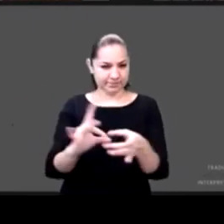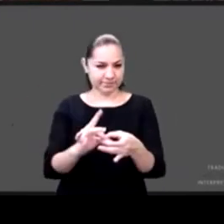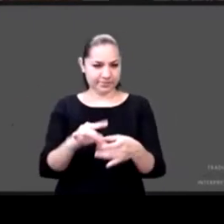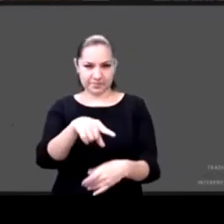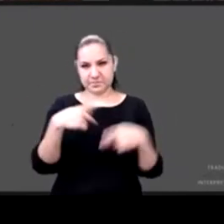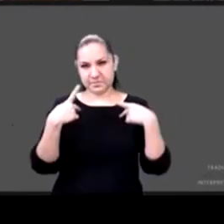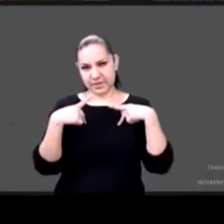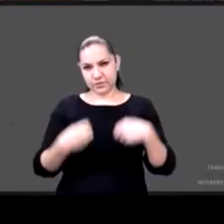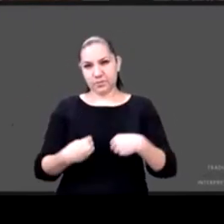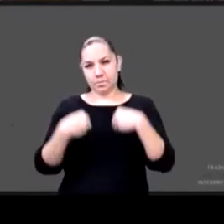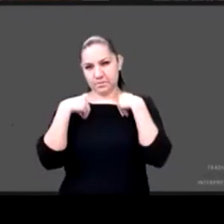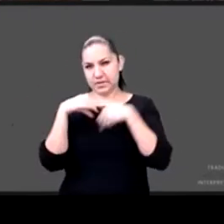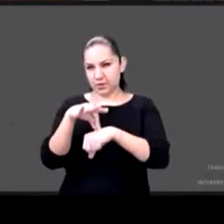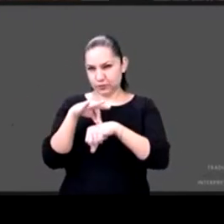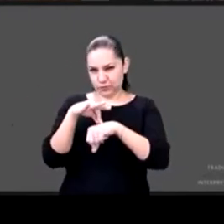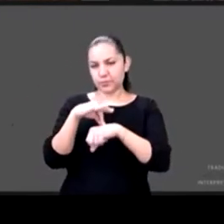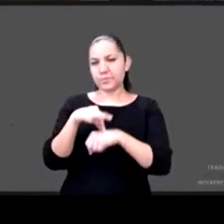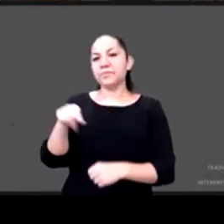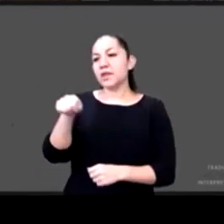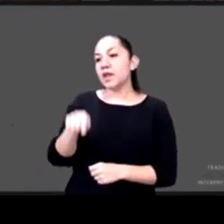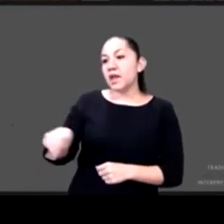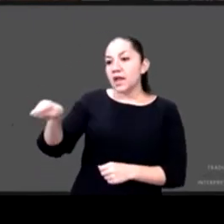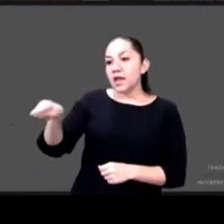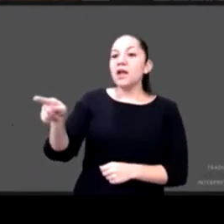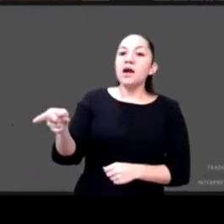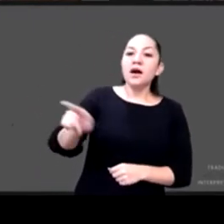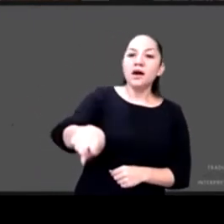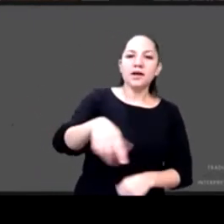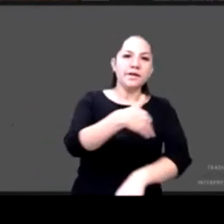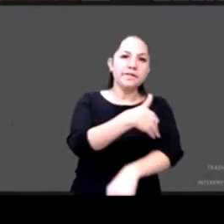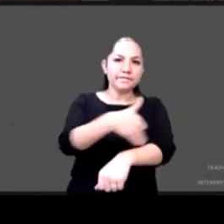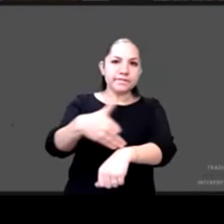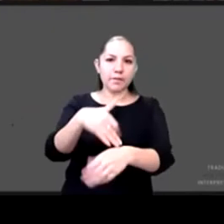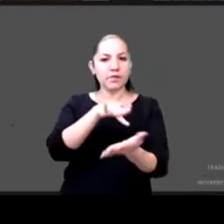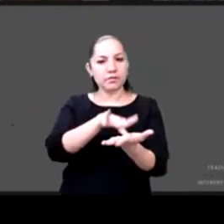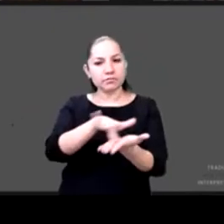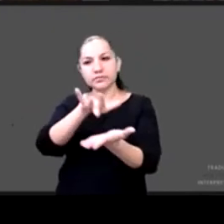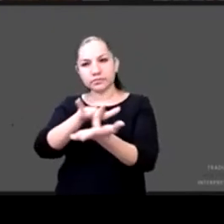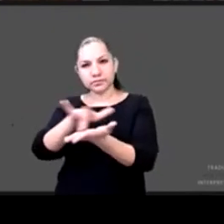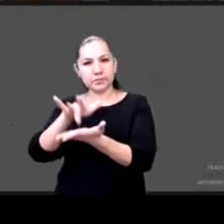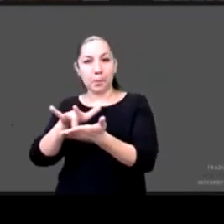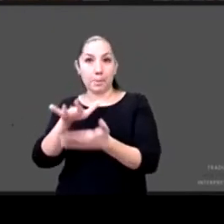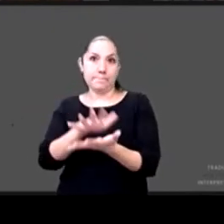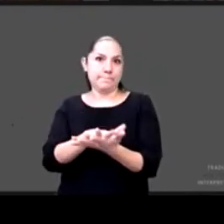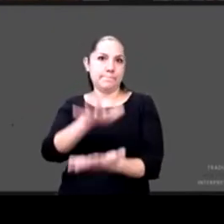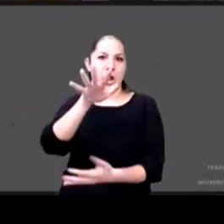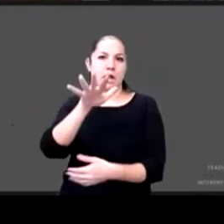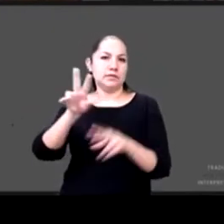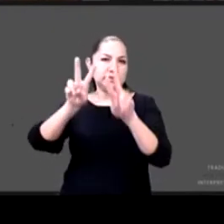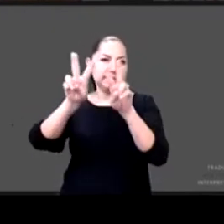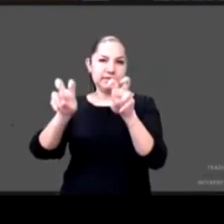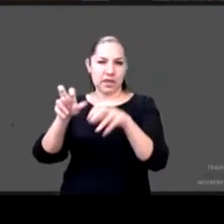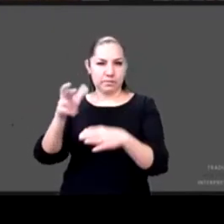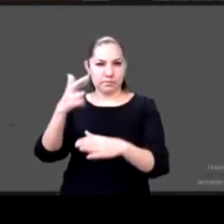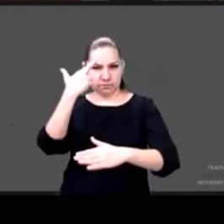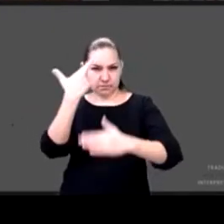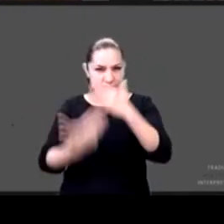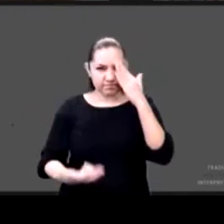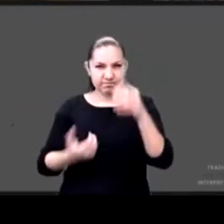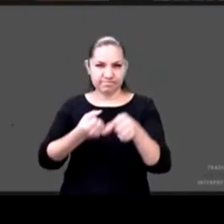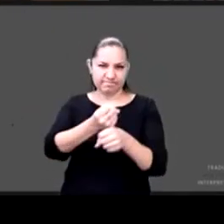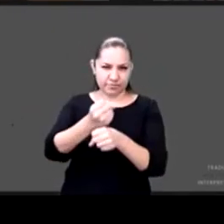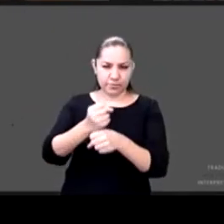atención a las familias, particularmente en los temas de violencia. Y entonces hoy nos acompaña Isabel